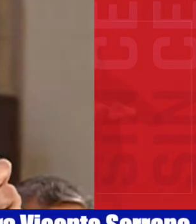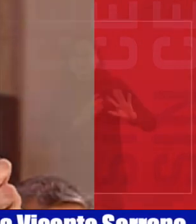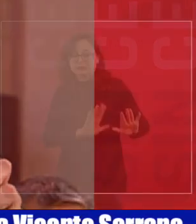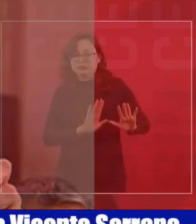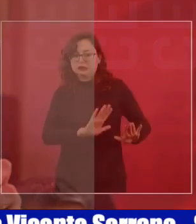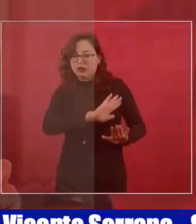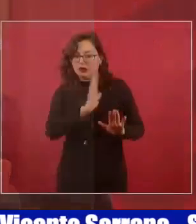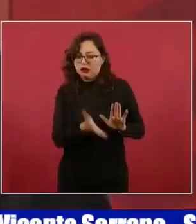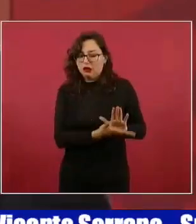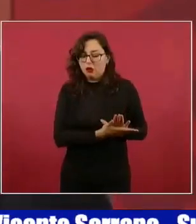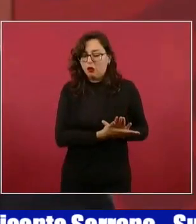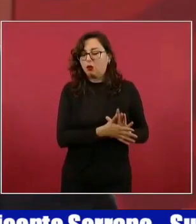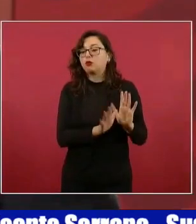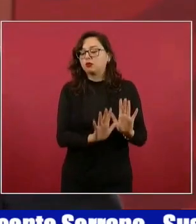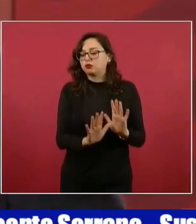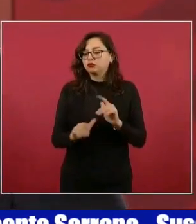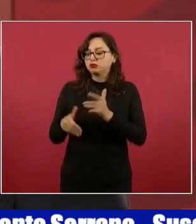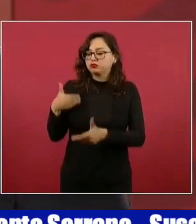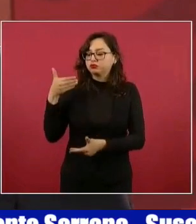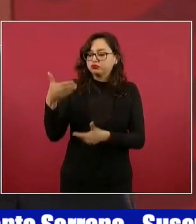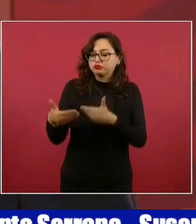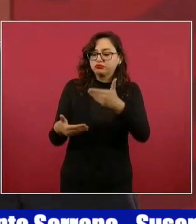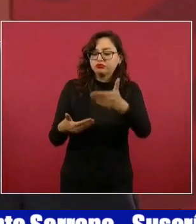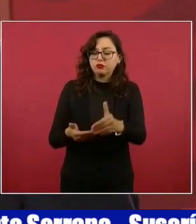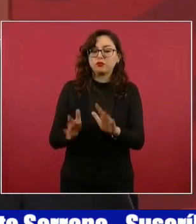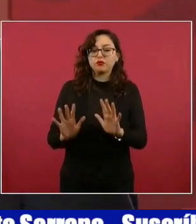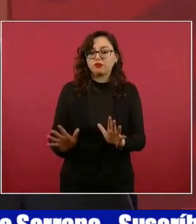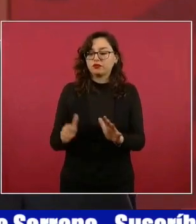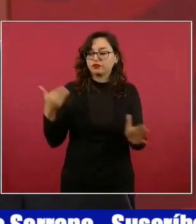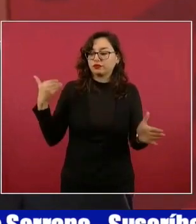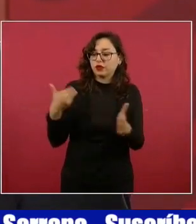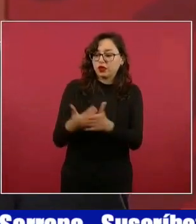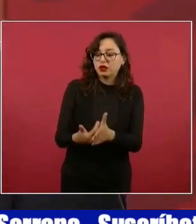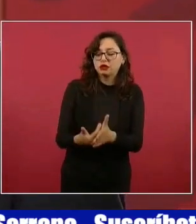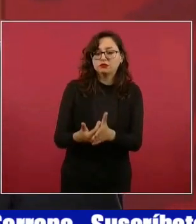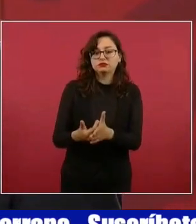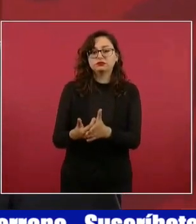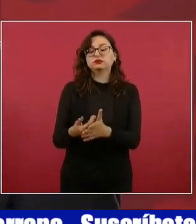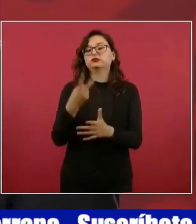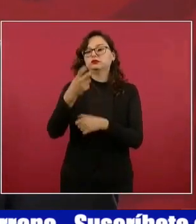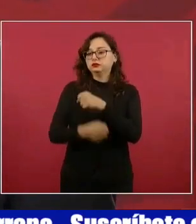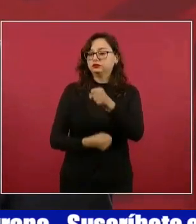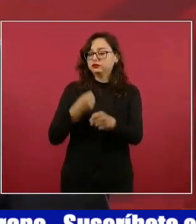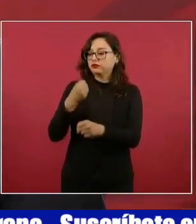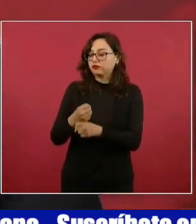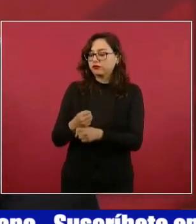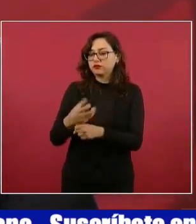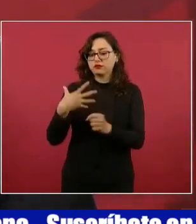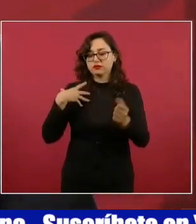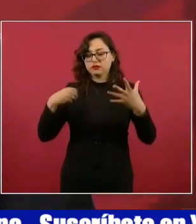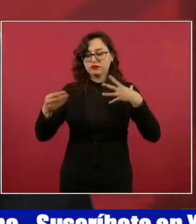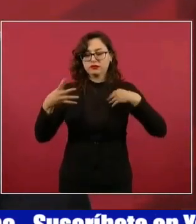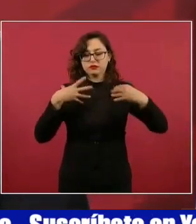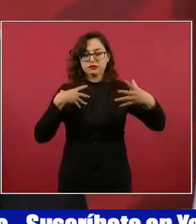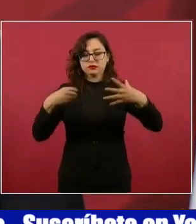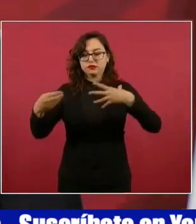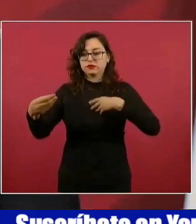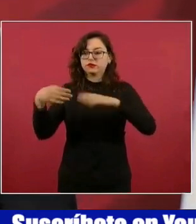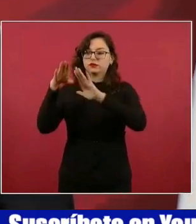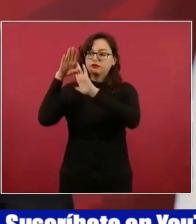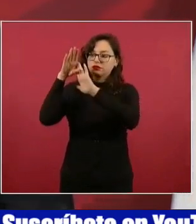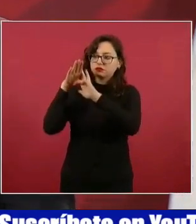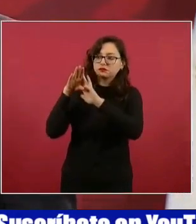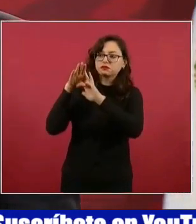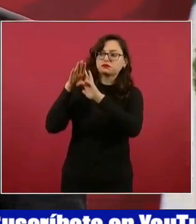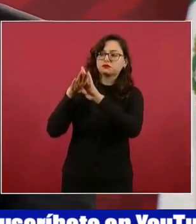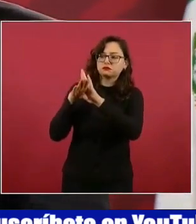que le dijeron a él que estos señalamientos tienen un impacto directo contra ellos y le cuestionó pues qué le diría a estos periodistas. Antes